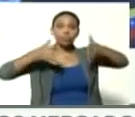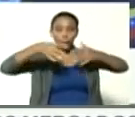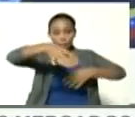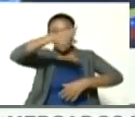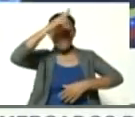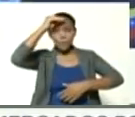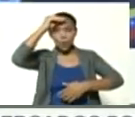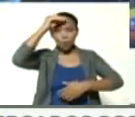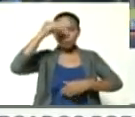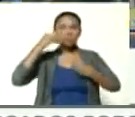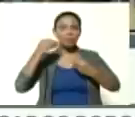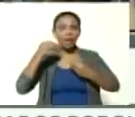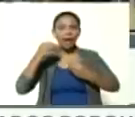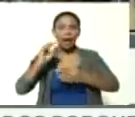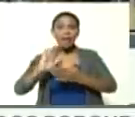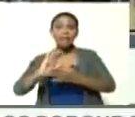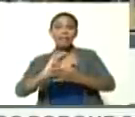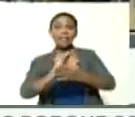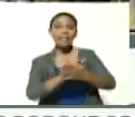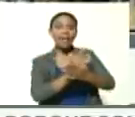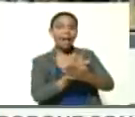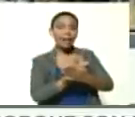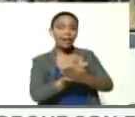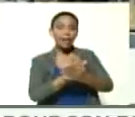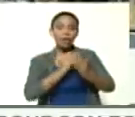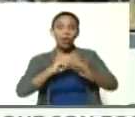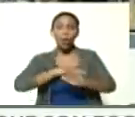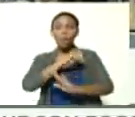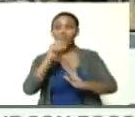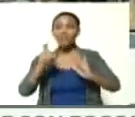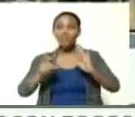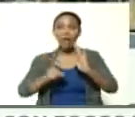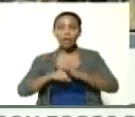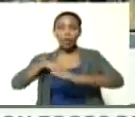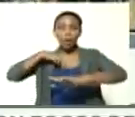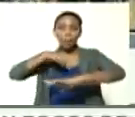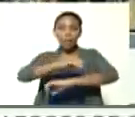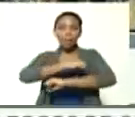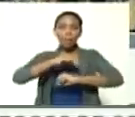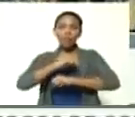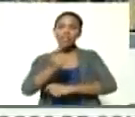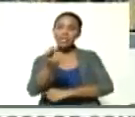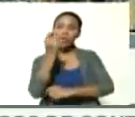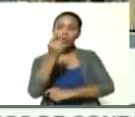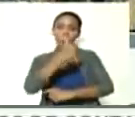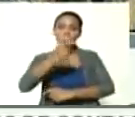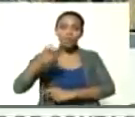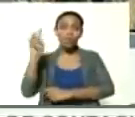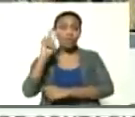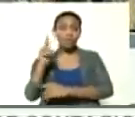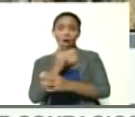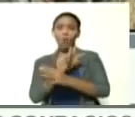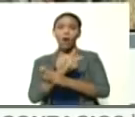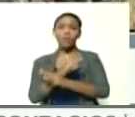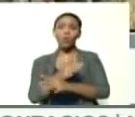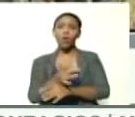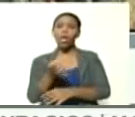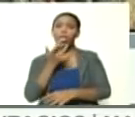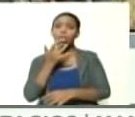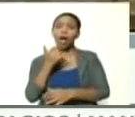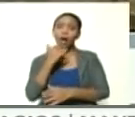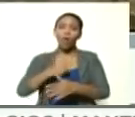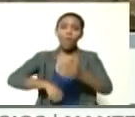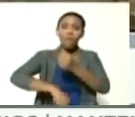para desminar por completo, para que ningún muchacho venezolano que esté jugando al fútbol